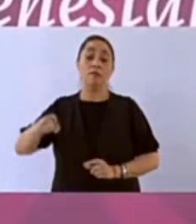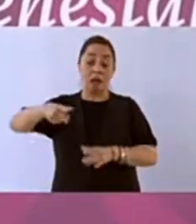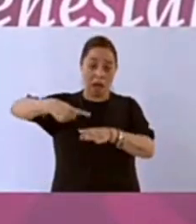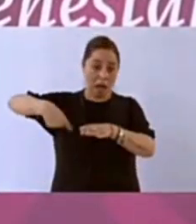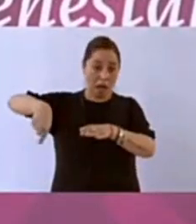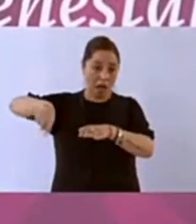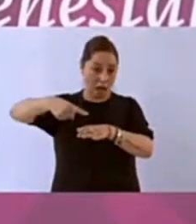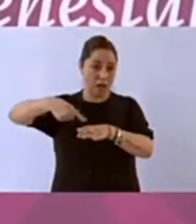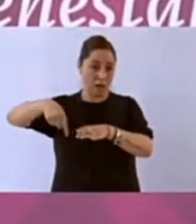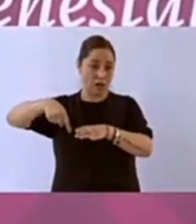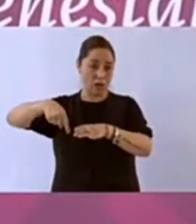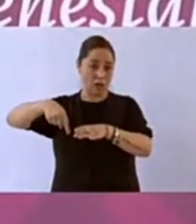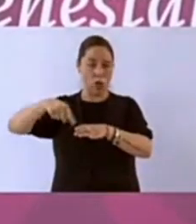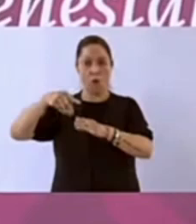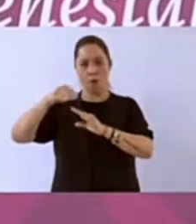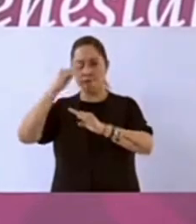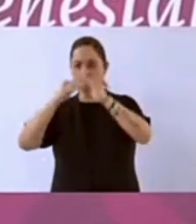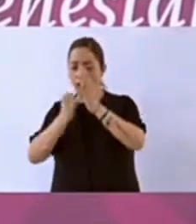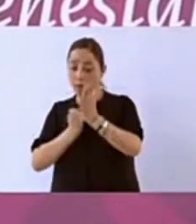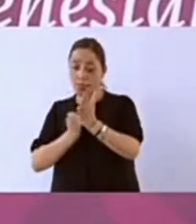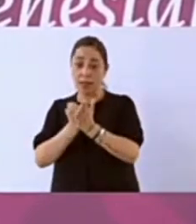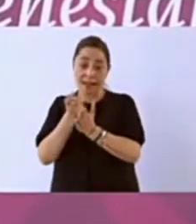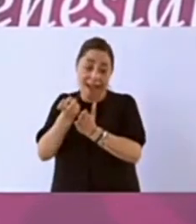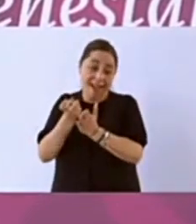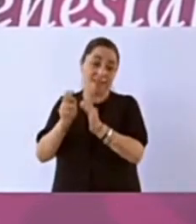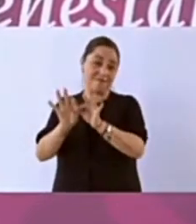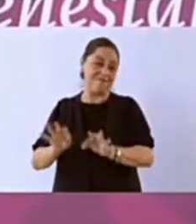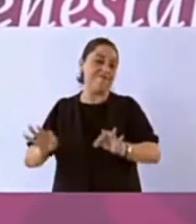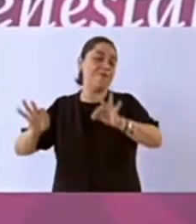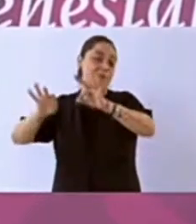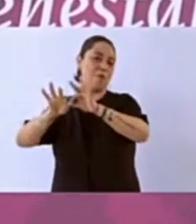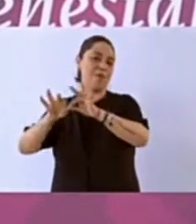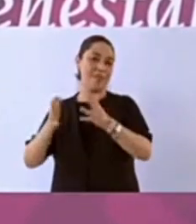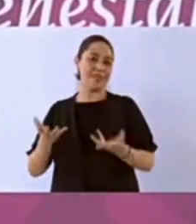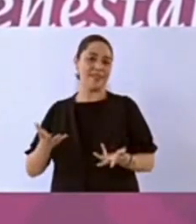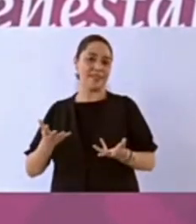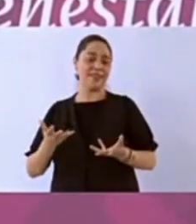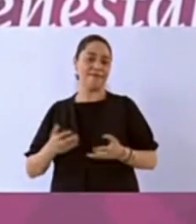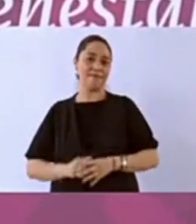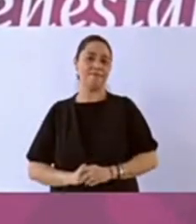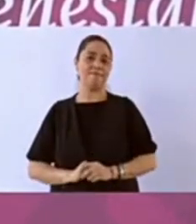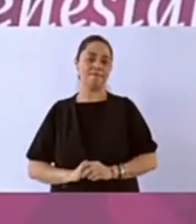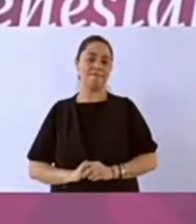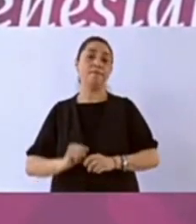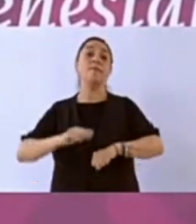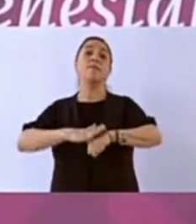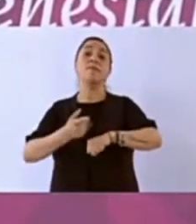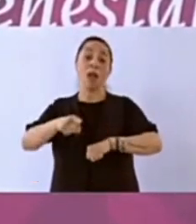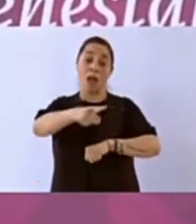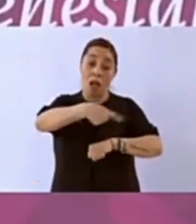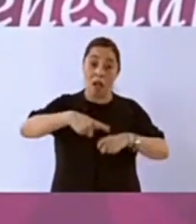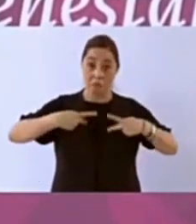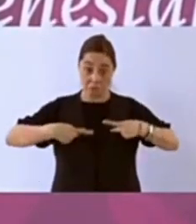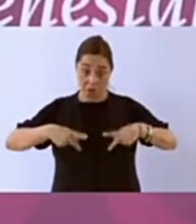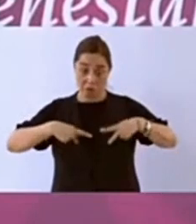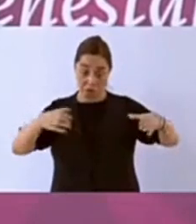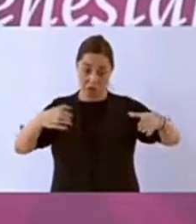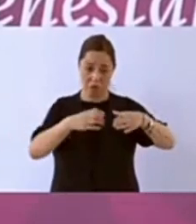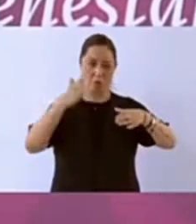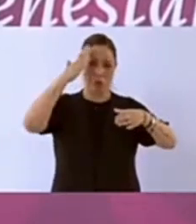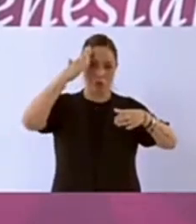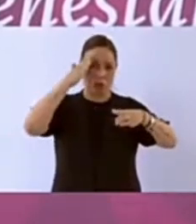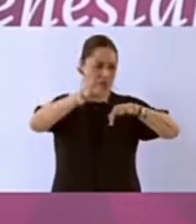importantes en esta decisión, porque los de el sector obrero, dirigentes